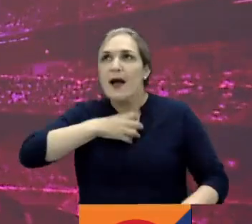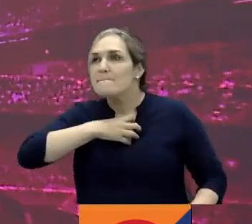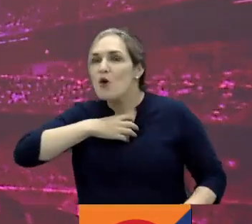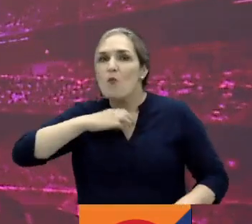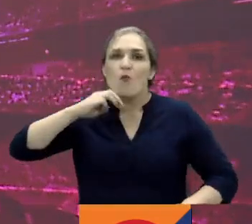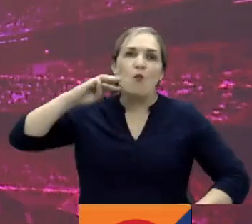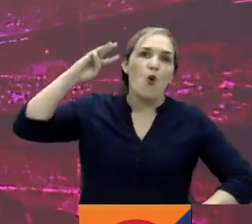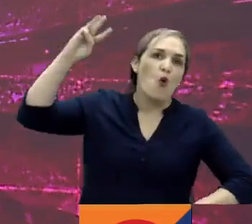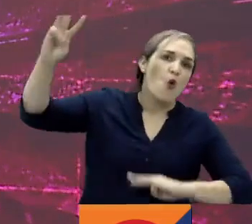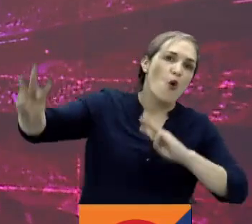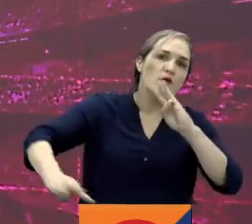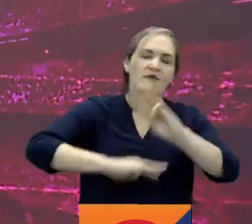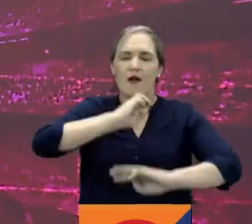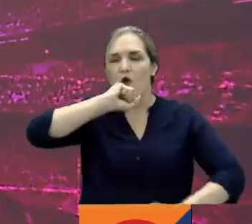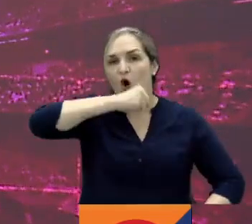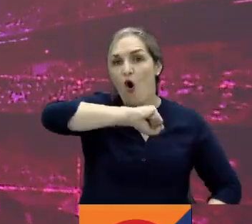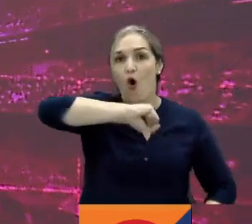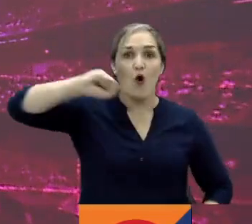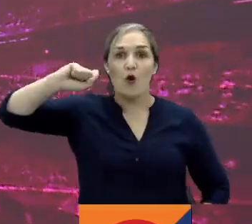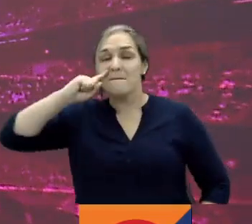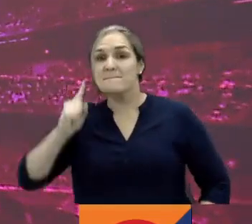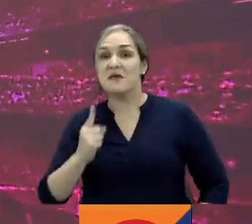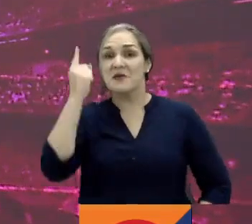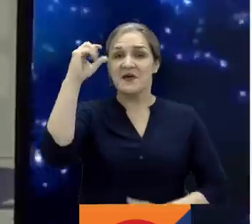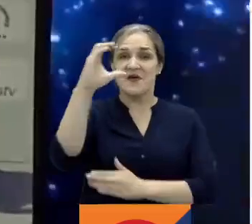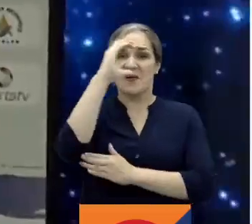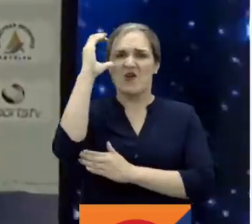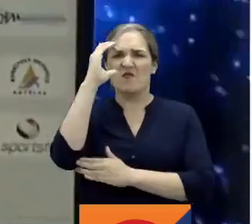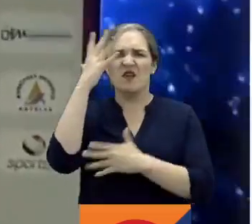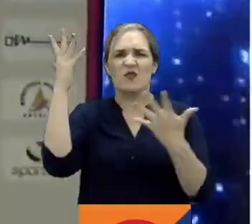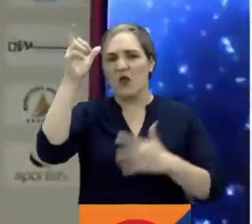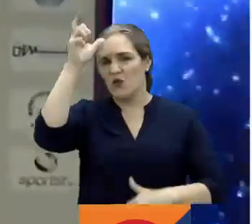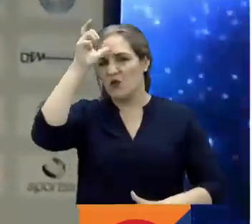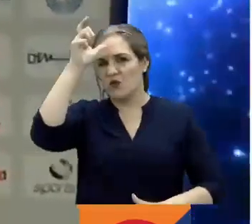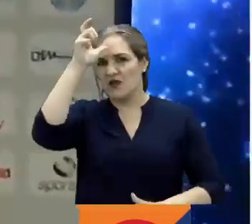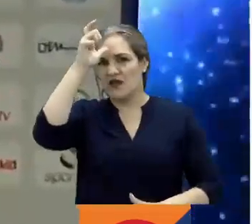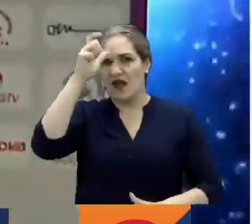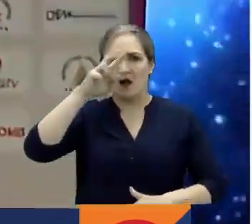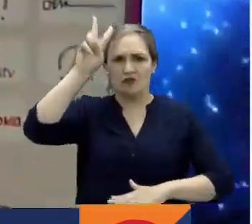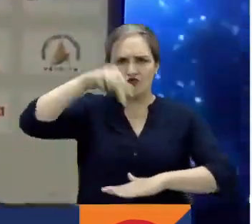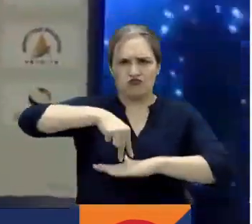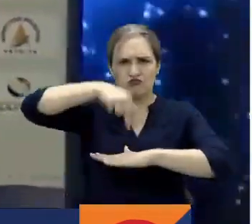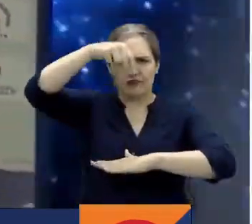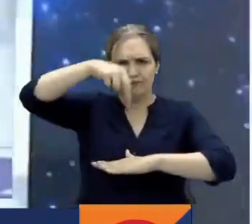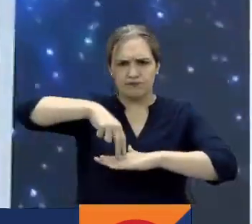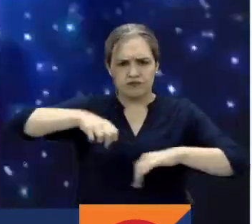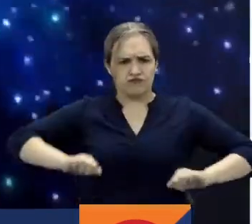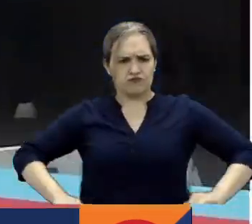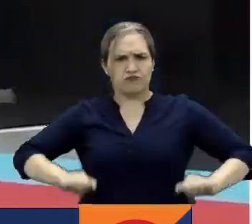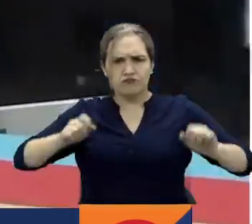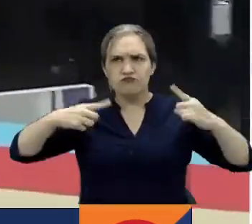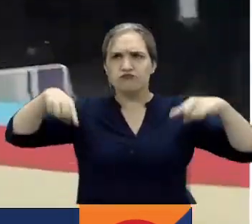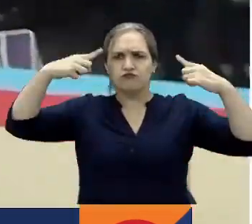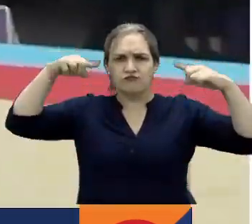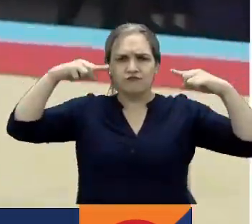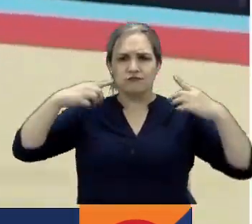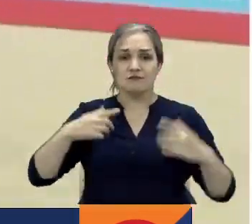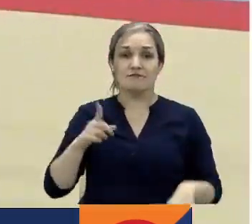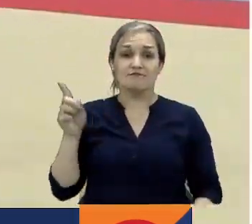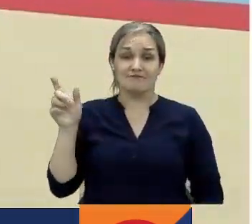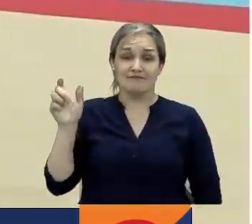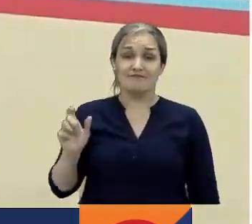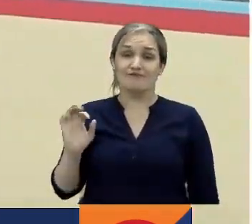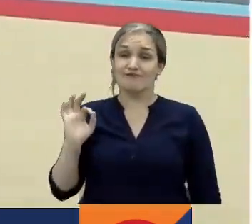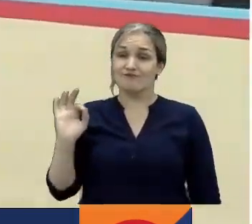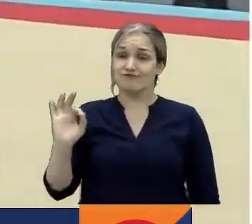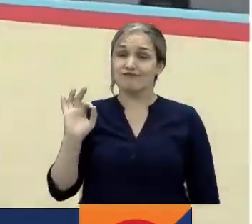logra medalla de oro en un evento de esta categoría. Ángel Baraja ya venía anticipando que su participación iba a ser brillante.